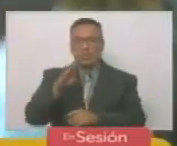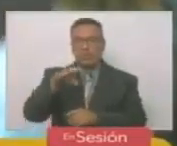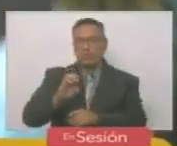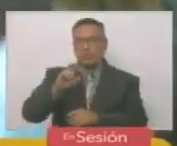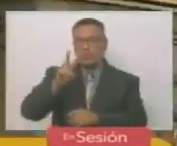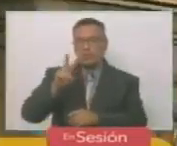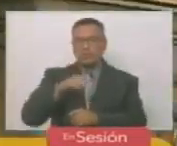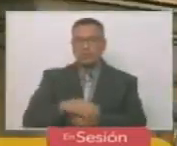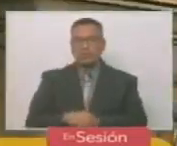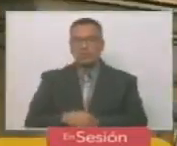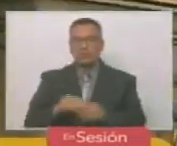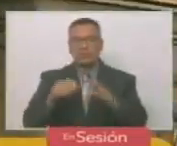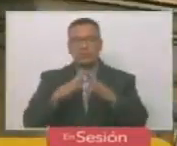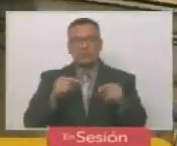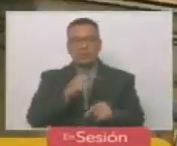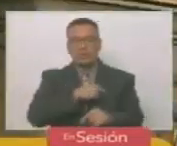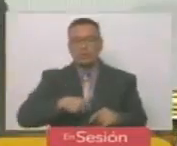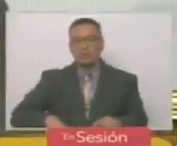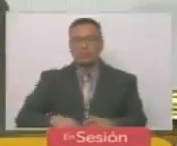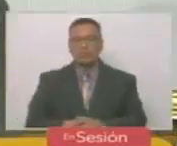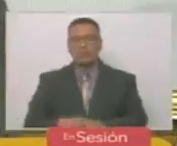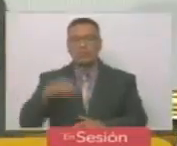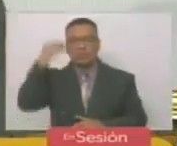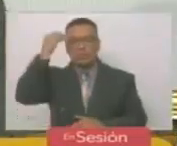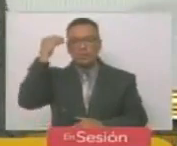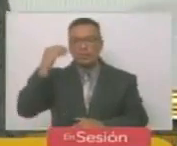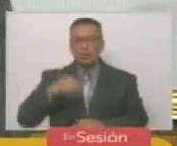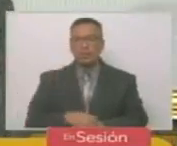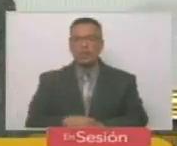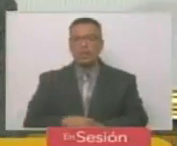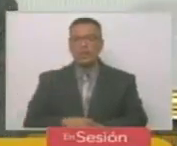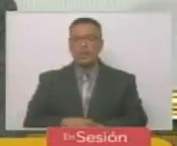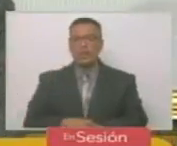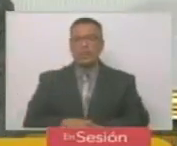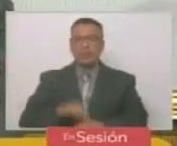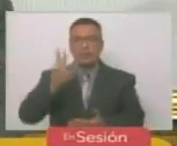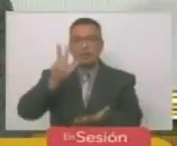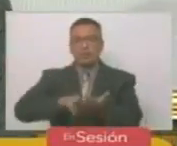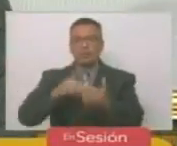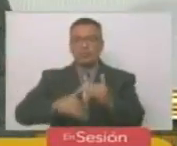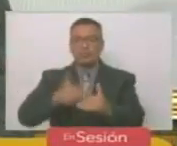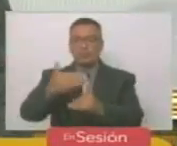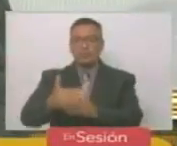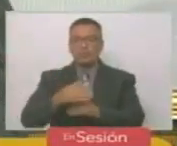de Venezuela. Es todo, ciudadano presidente. En consideración. Aprobado. Siguiente.